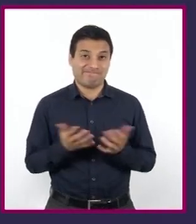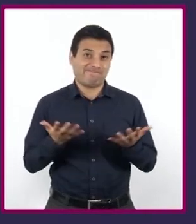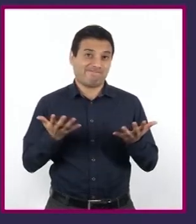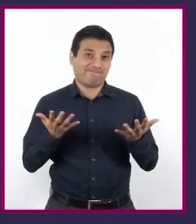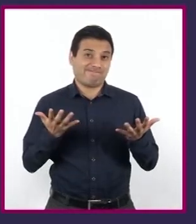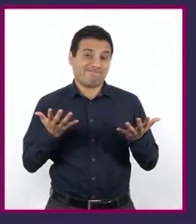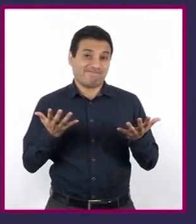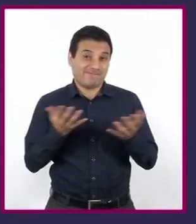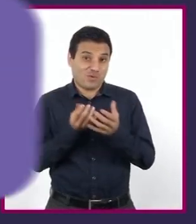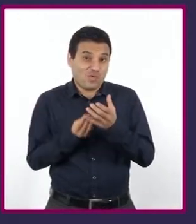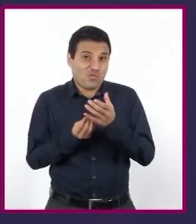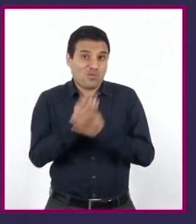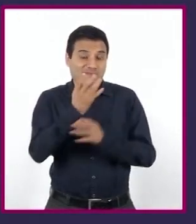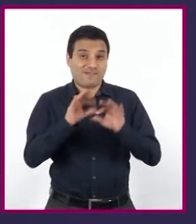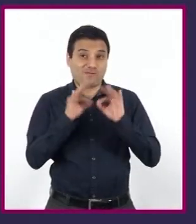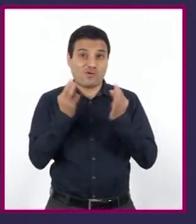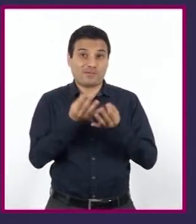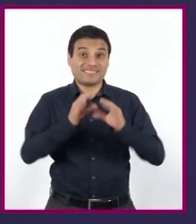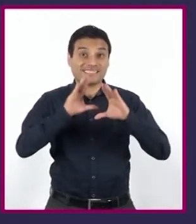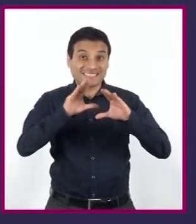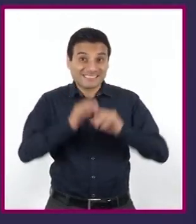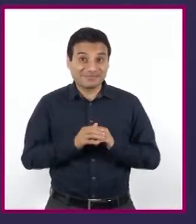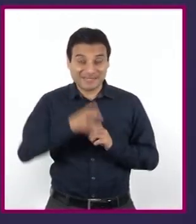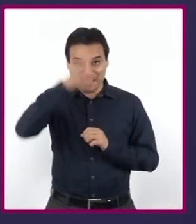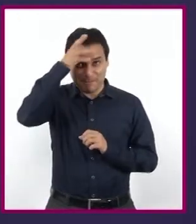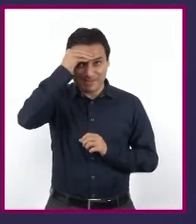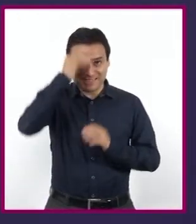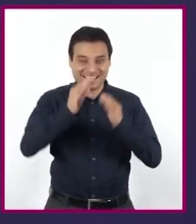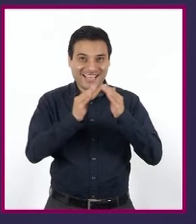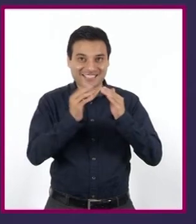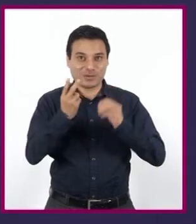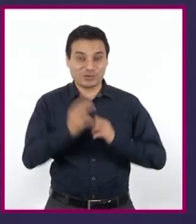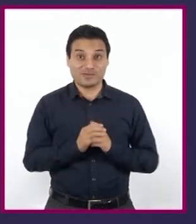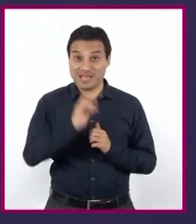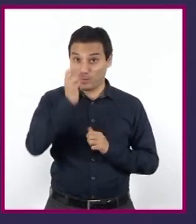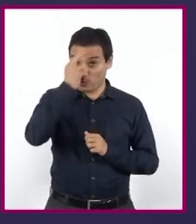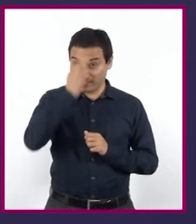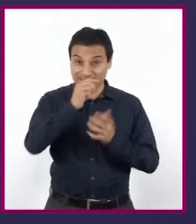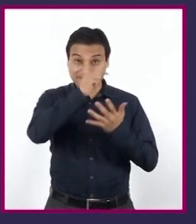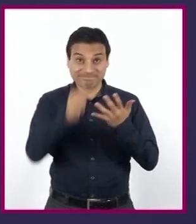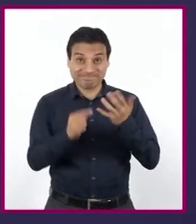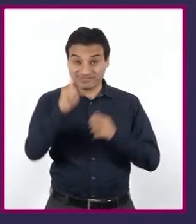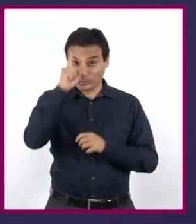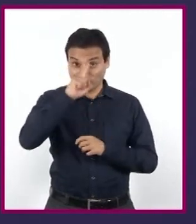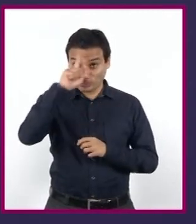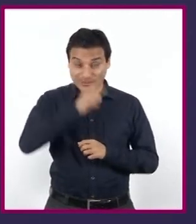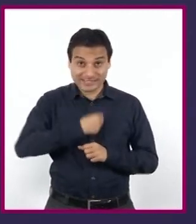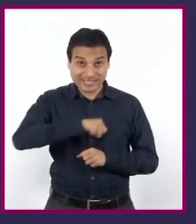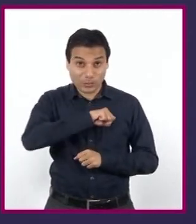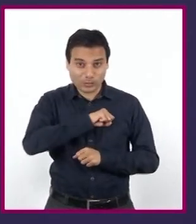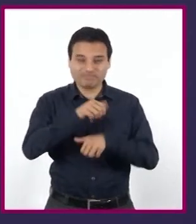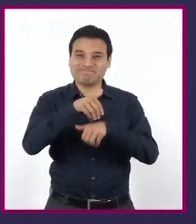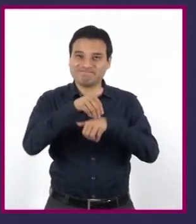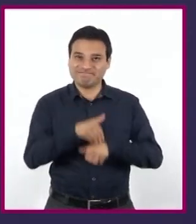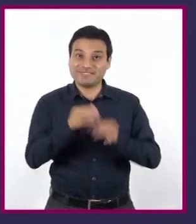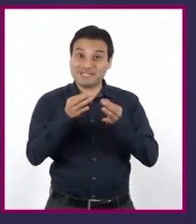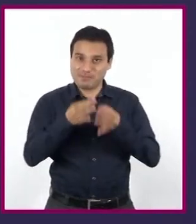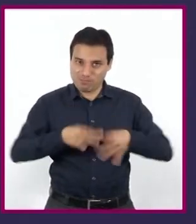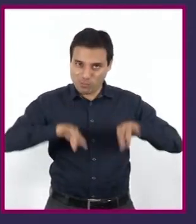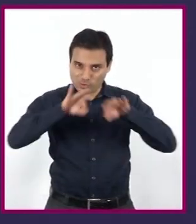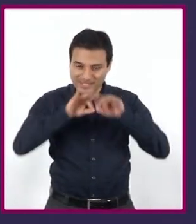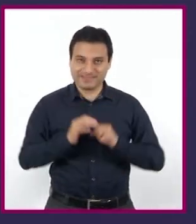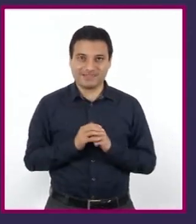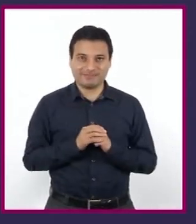la nueva estrategia de Aprende en Casa 2. Recuerden que los hábitos de higiene y salud son importantes para mantener